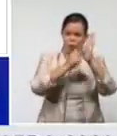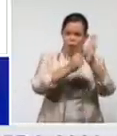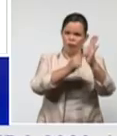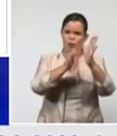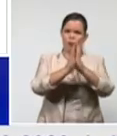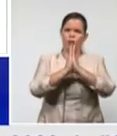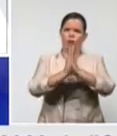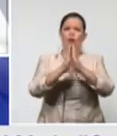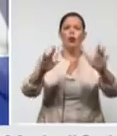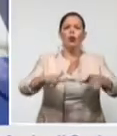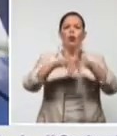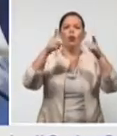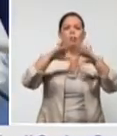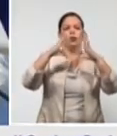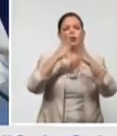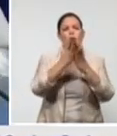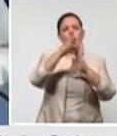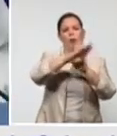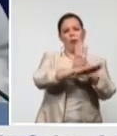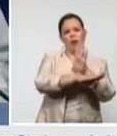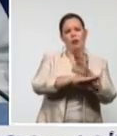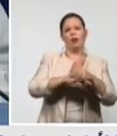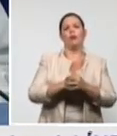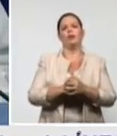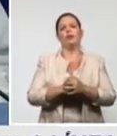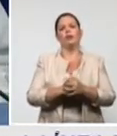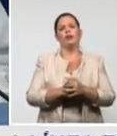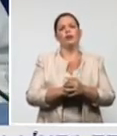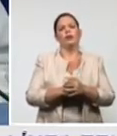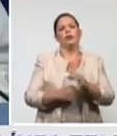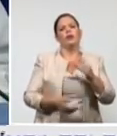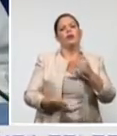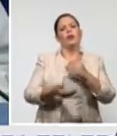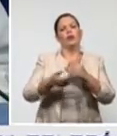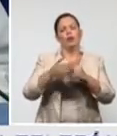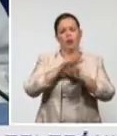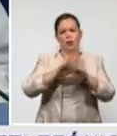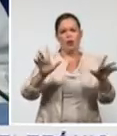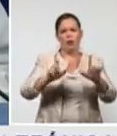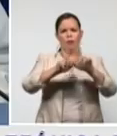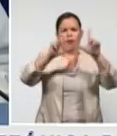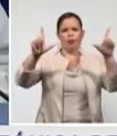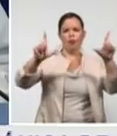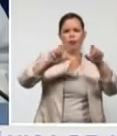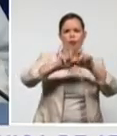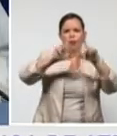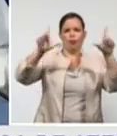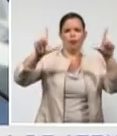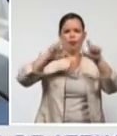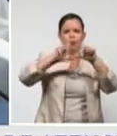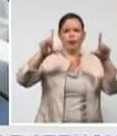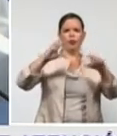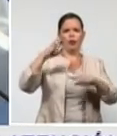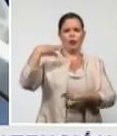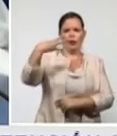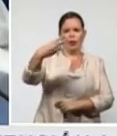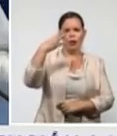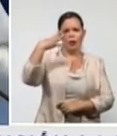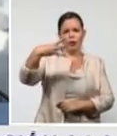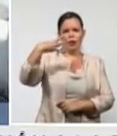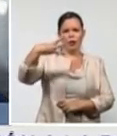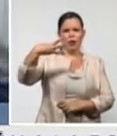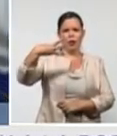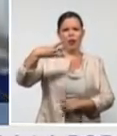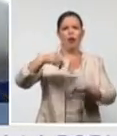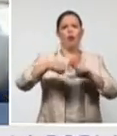orientan. Pusimos 3 ejemplos que ella nos ayudó con, para las personas que siguen